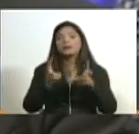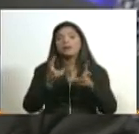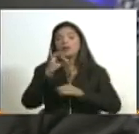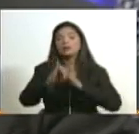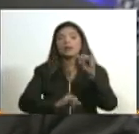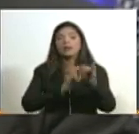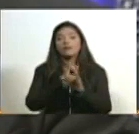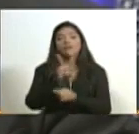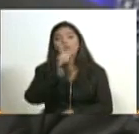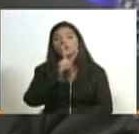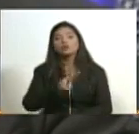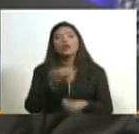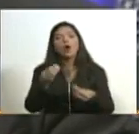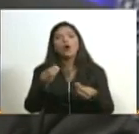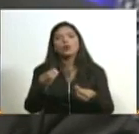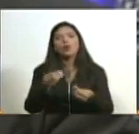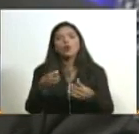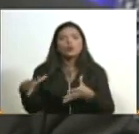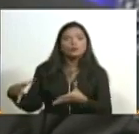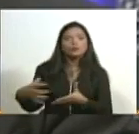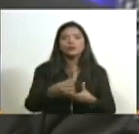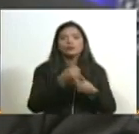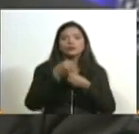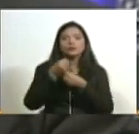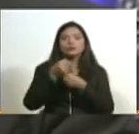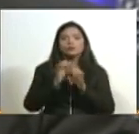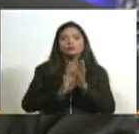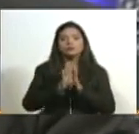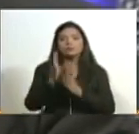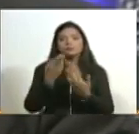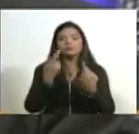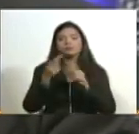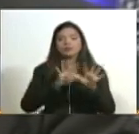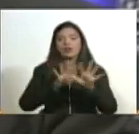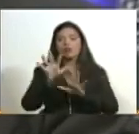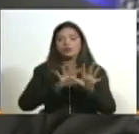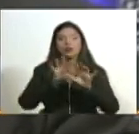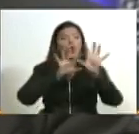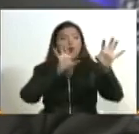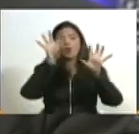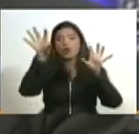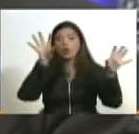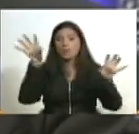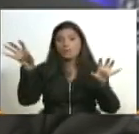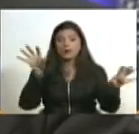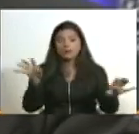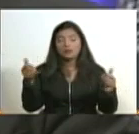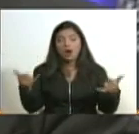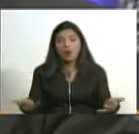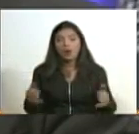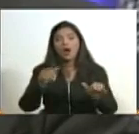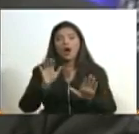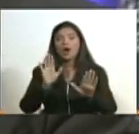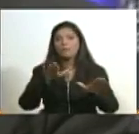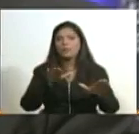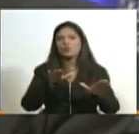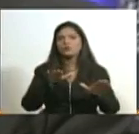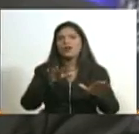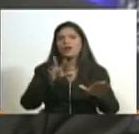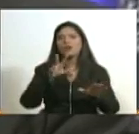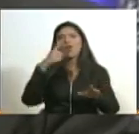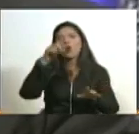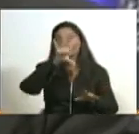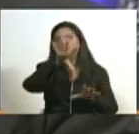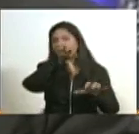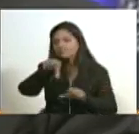Venezuela, ¿cómo va a recomponer sus relaciones con esos países que hoy apoyan una intervención en Venezuela,